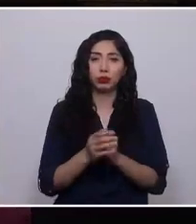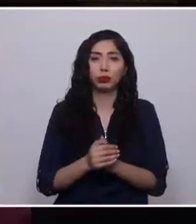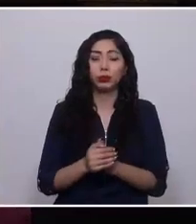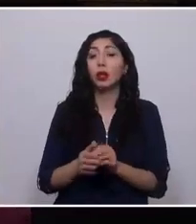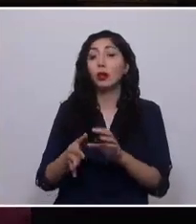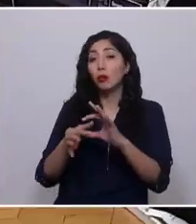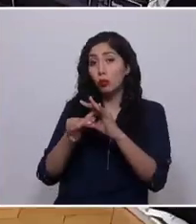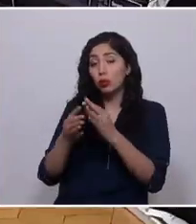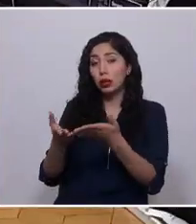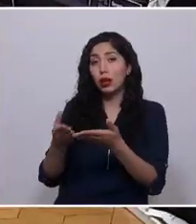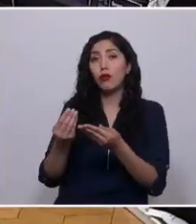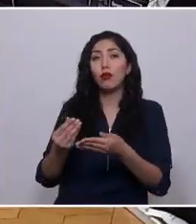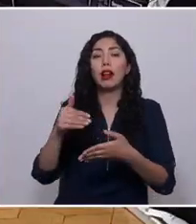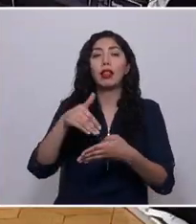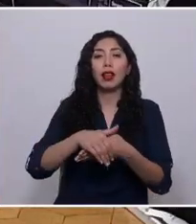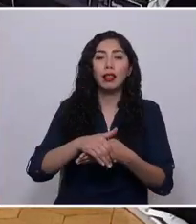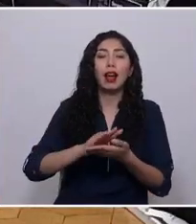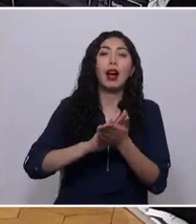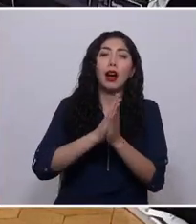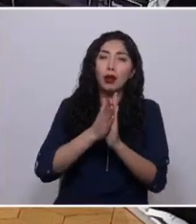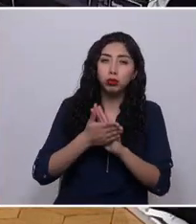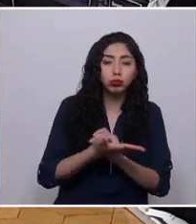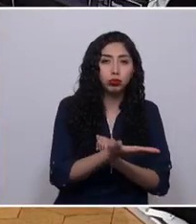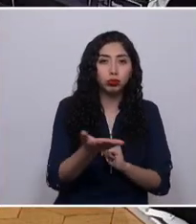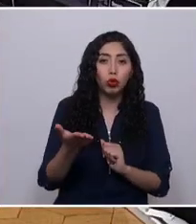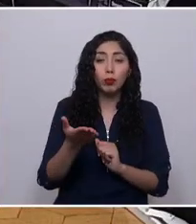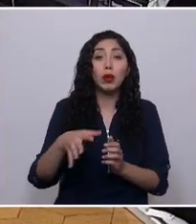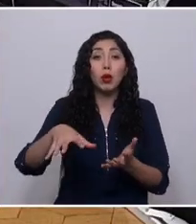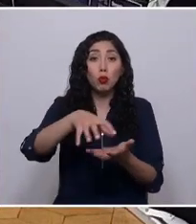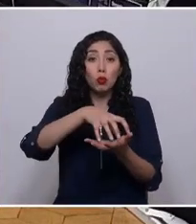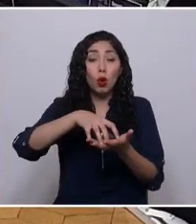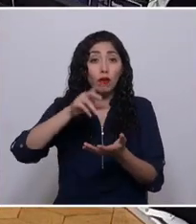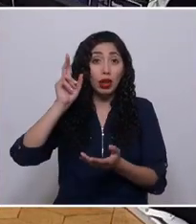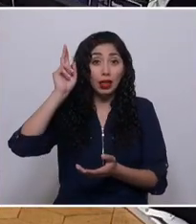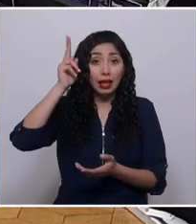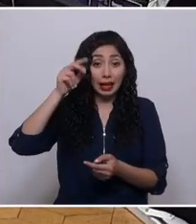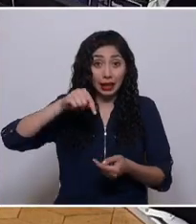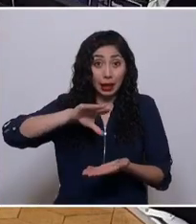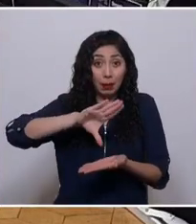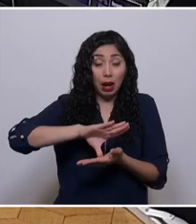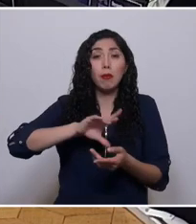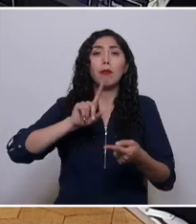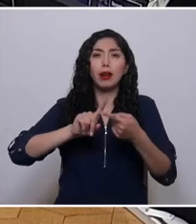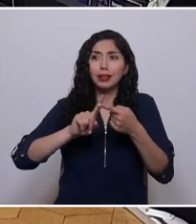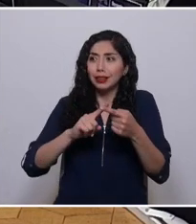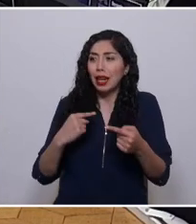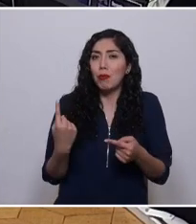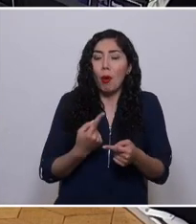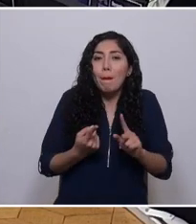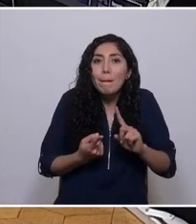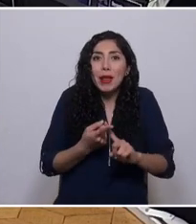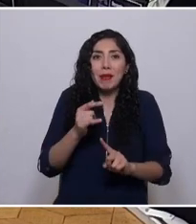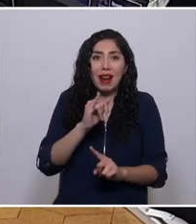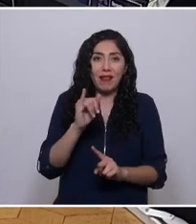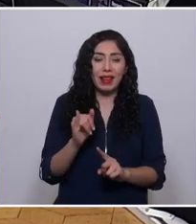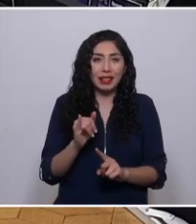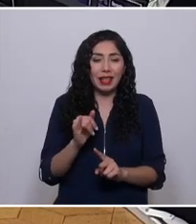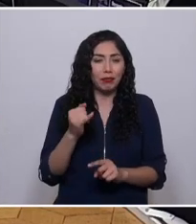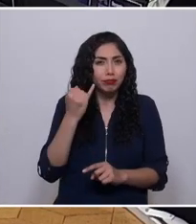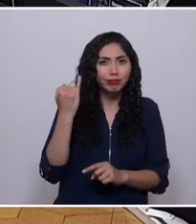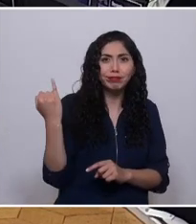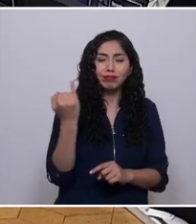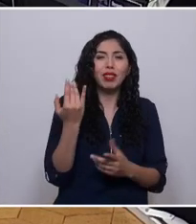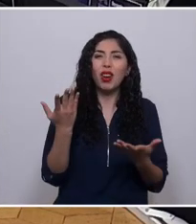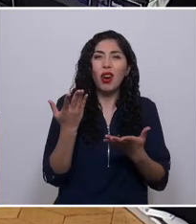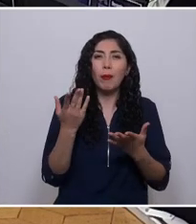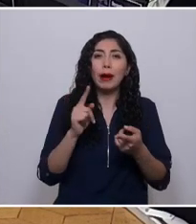Muchas gracias. Buenas tardes a todas y todos. Los pueblos indígenas de este país participaremos por primera vez de forma soberana en la